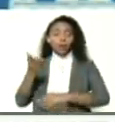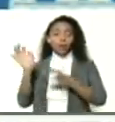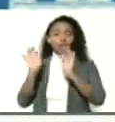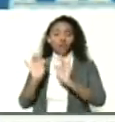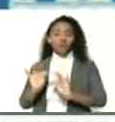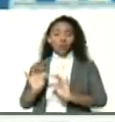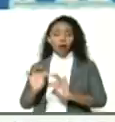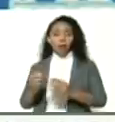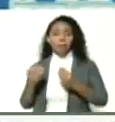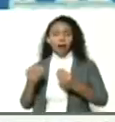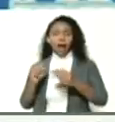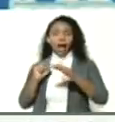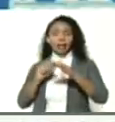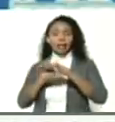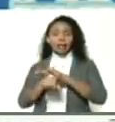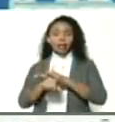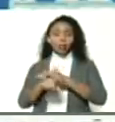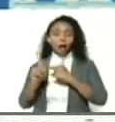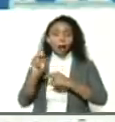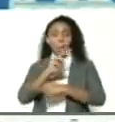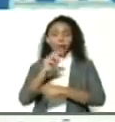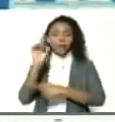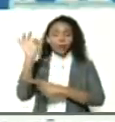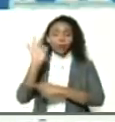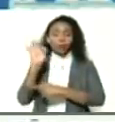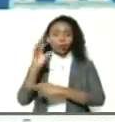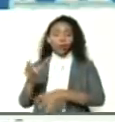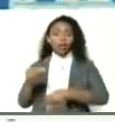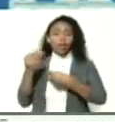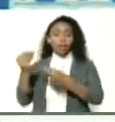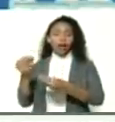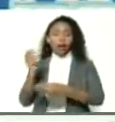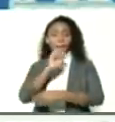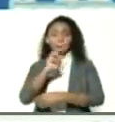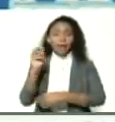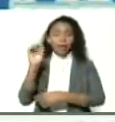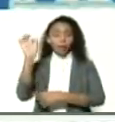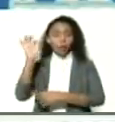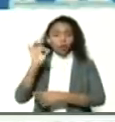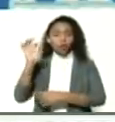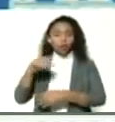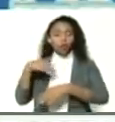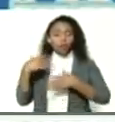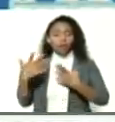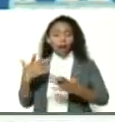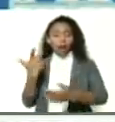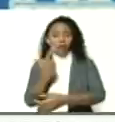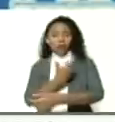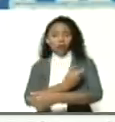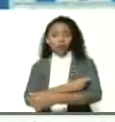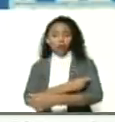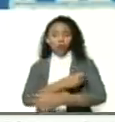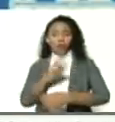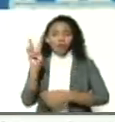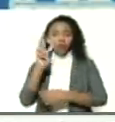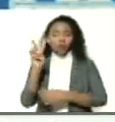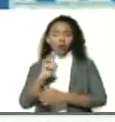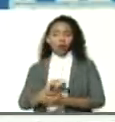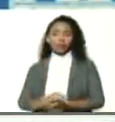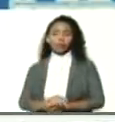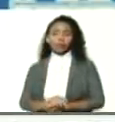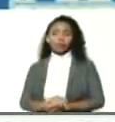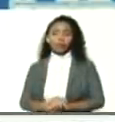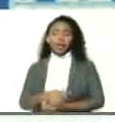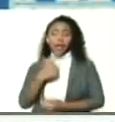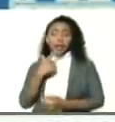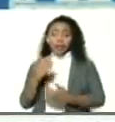mecanismo para acceder al 20% y garantizar el 20% de la vacunación venezolana.